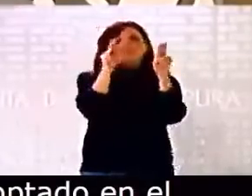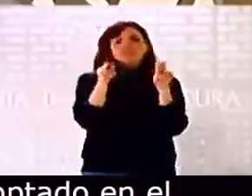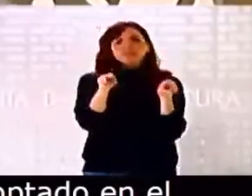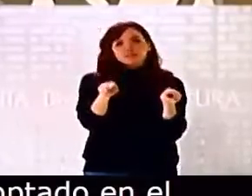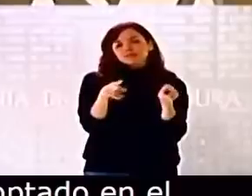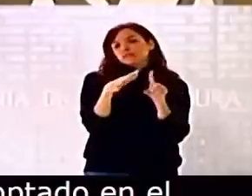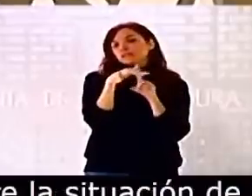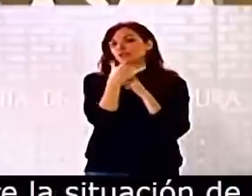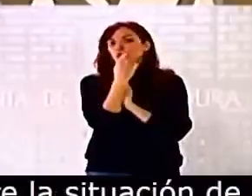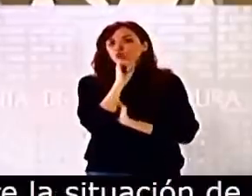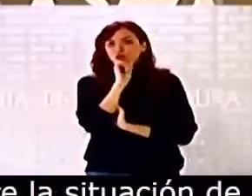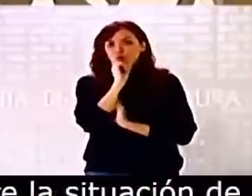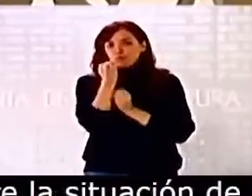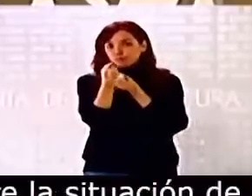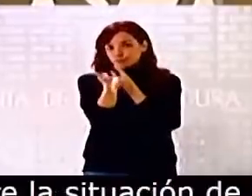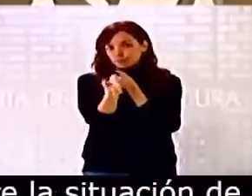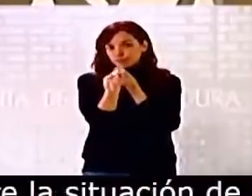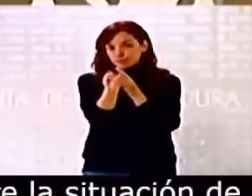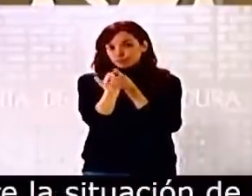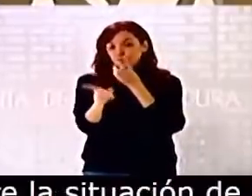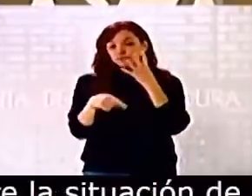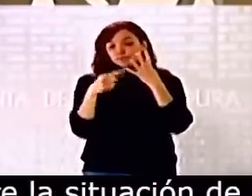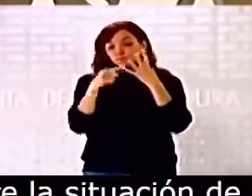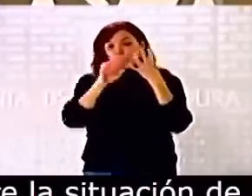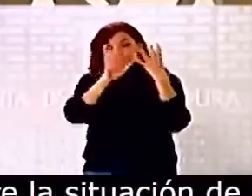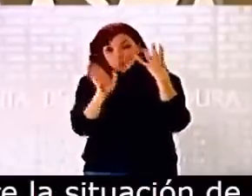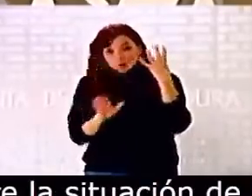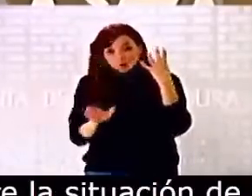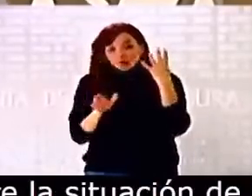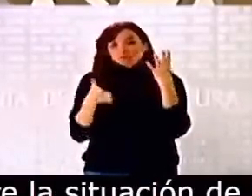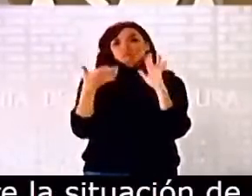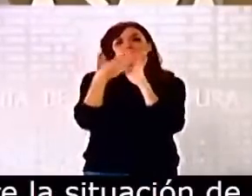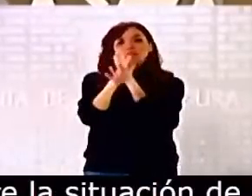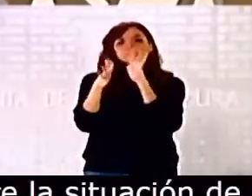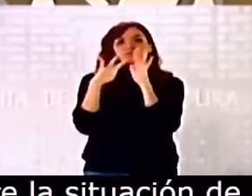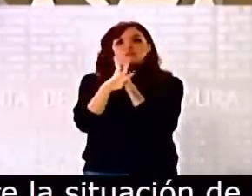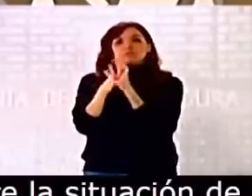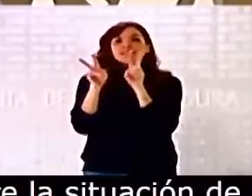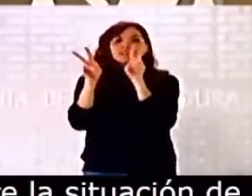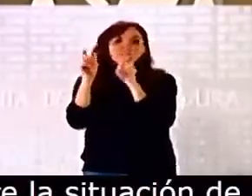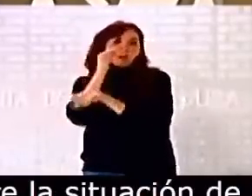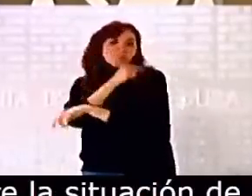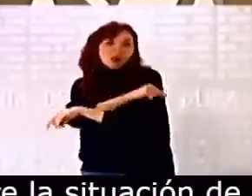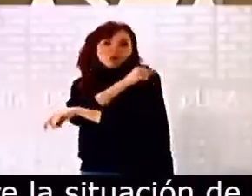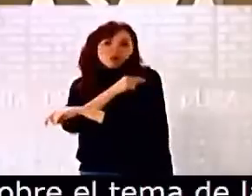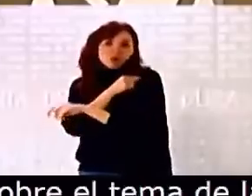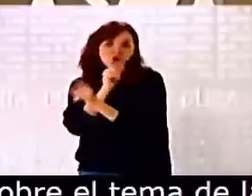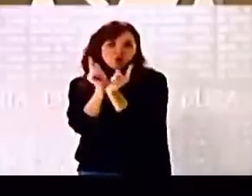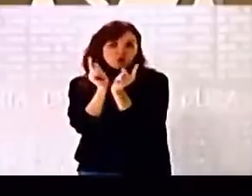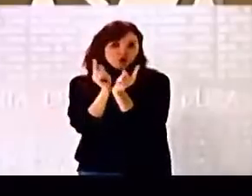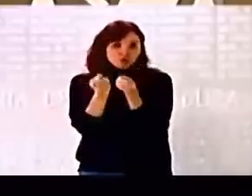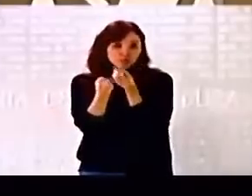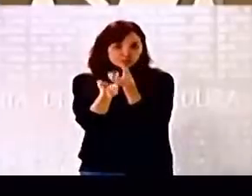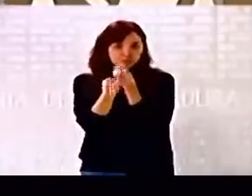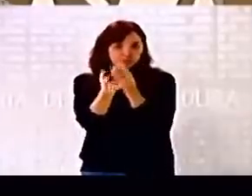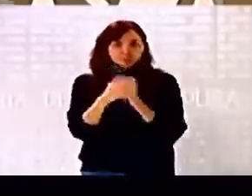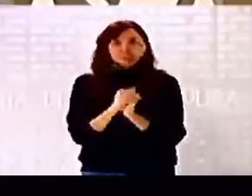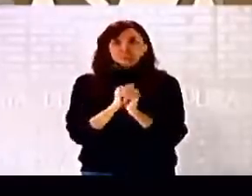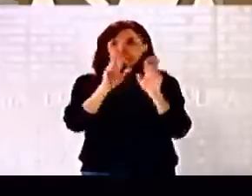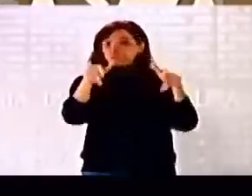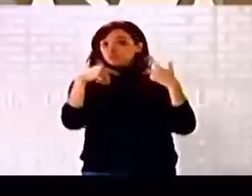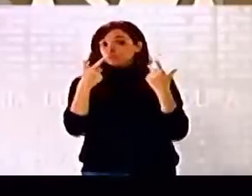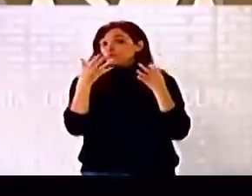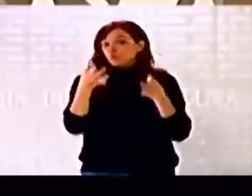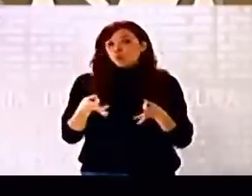por último, a darle algunos avances sobre el tema de la vacunación. Me van a permitir que, en primer lugar, como